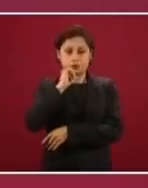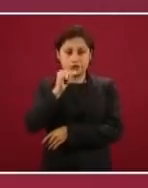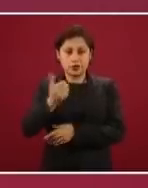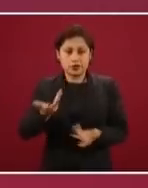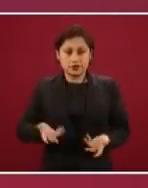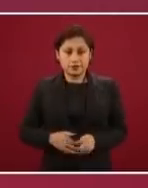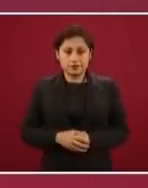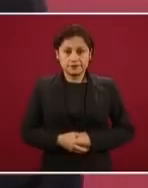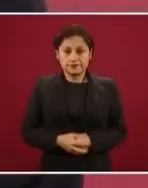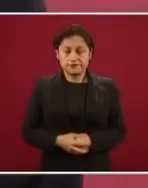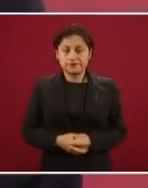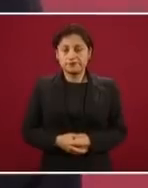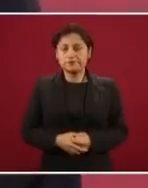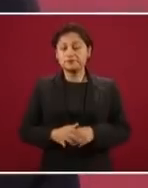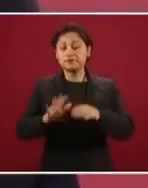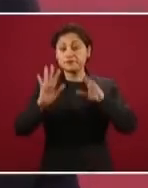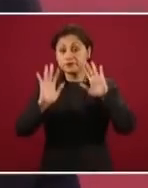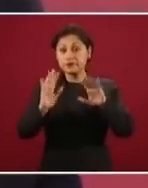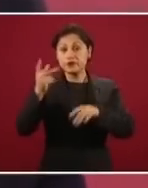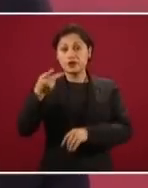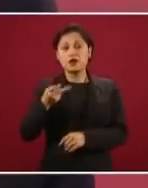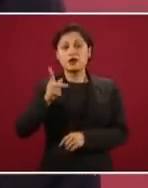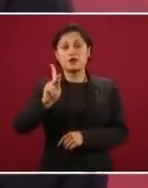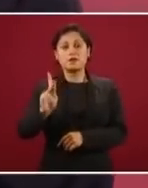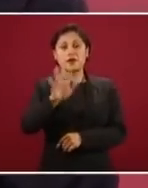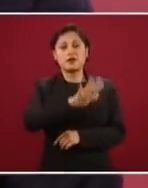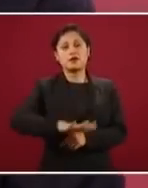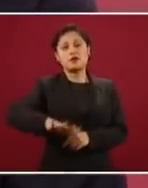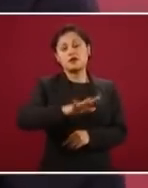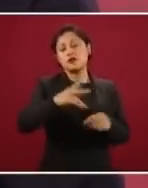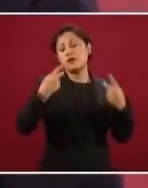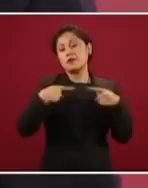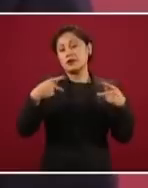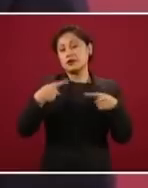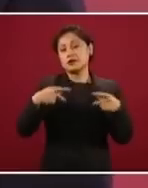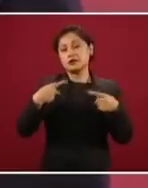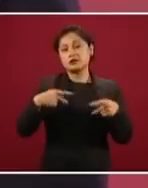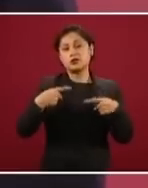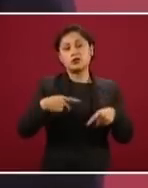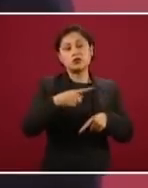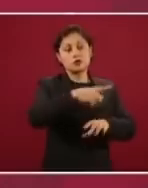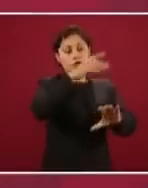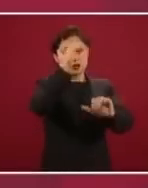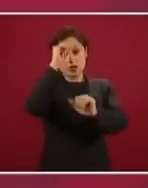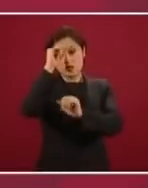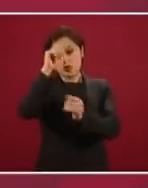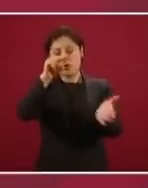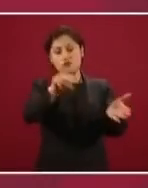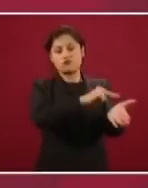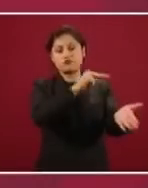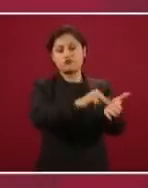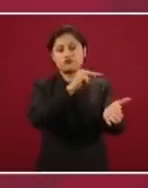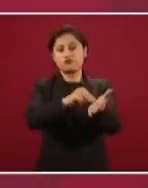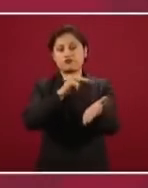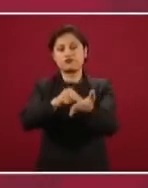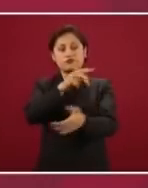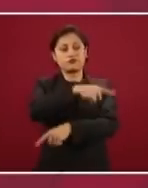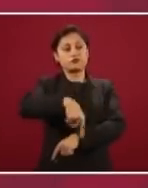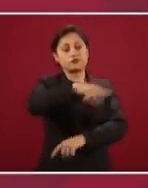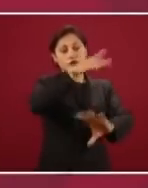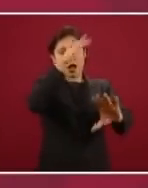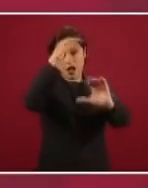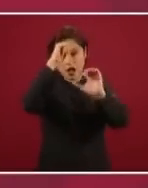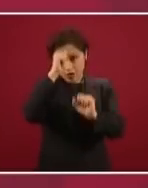sólo en el caso de que los ciudadanos reúnan las firmas para que se lleve a cabo una